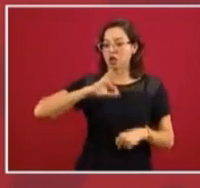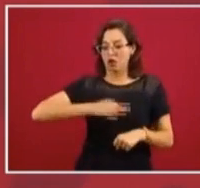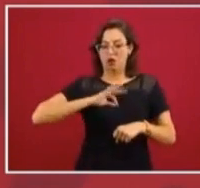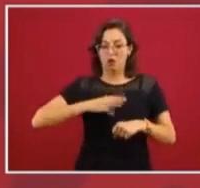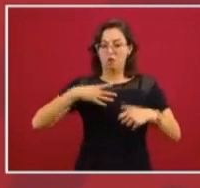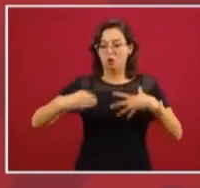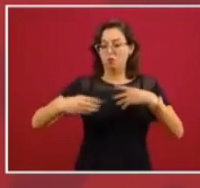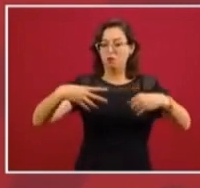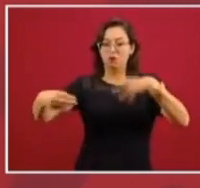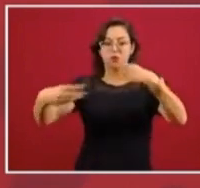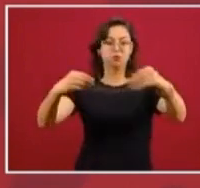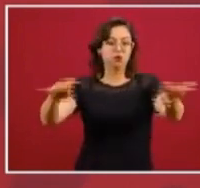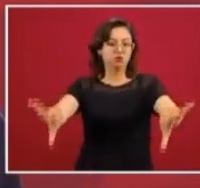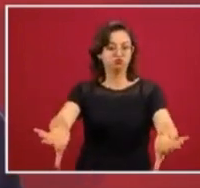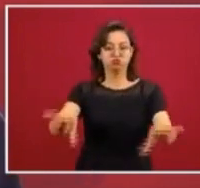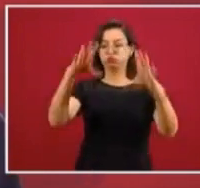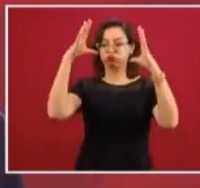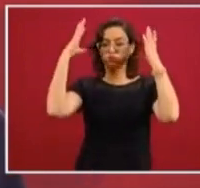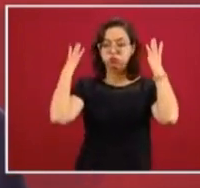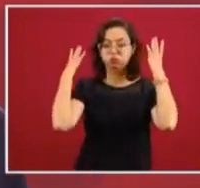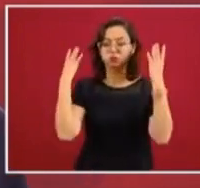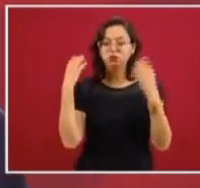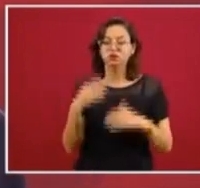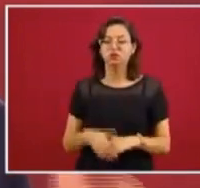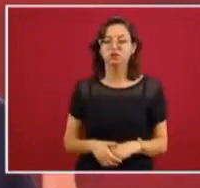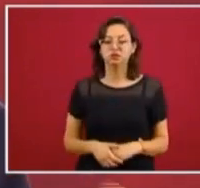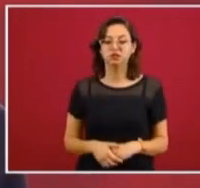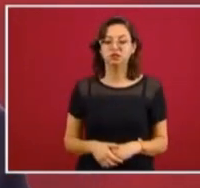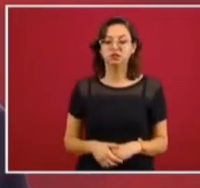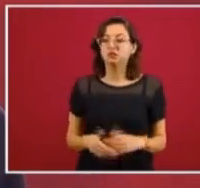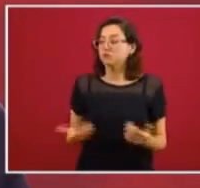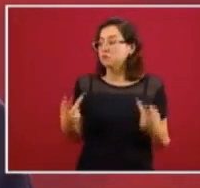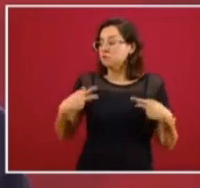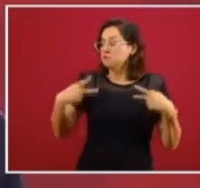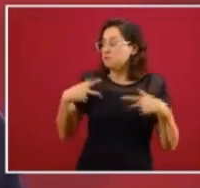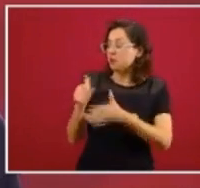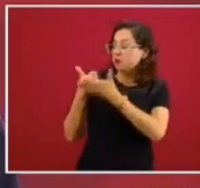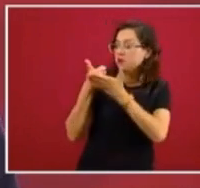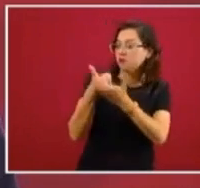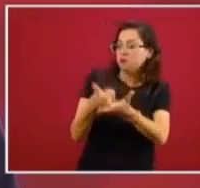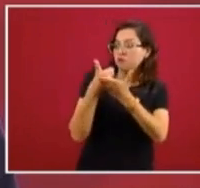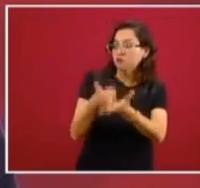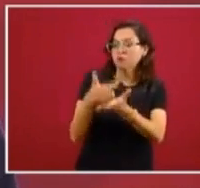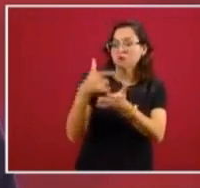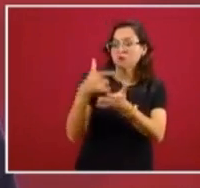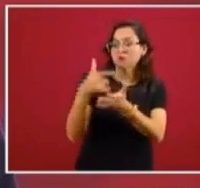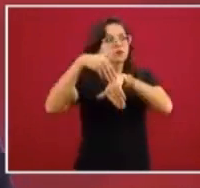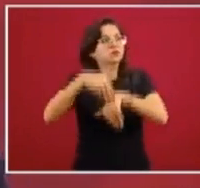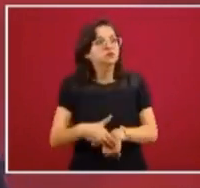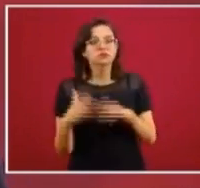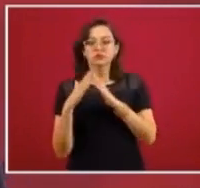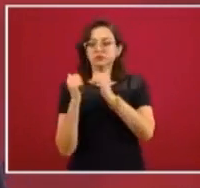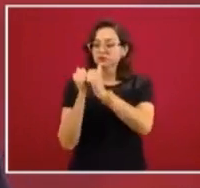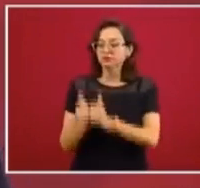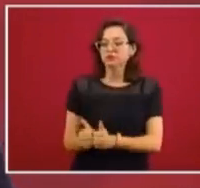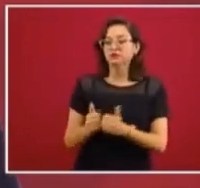más aceleradamente la epidemia. Entonces han contribuido. Por eso el balance que dimos ayer es un balance muy